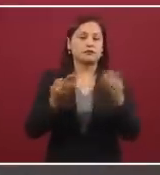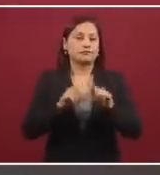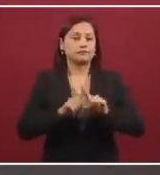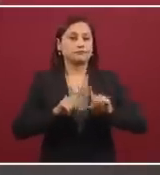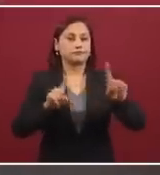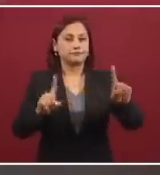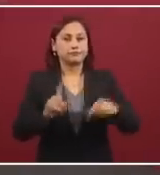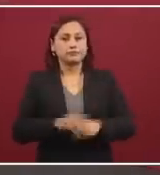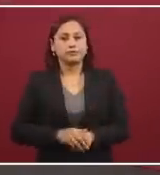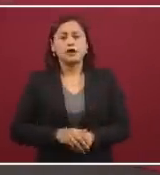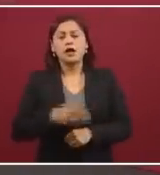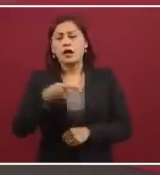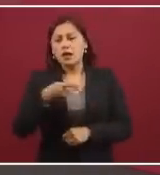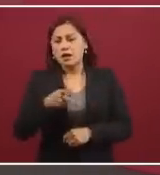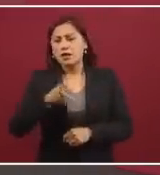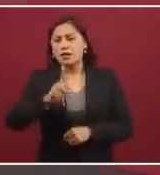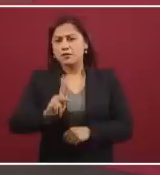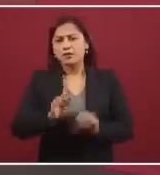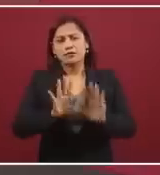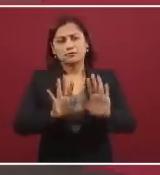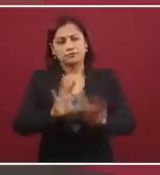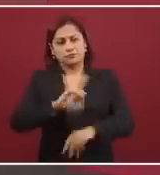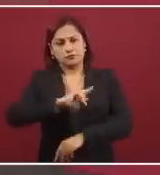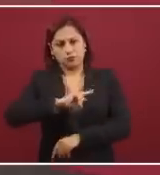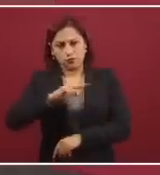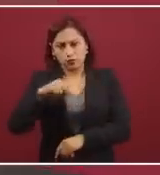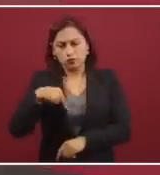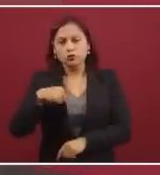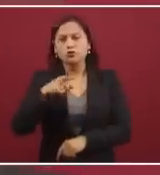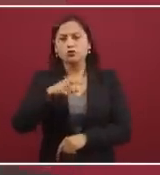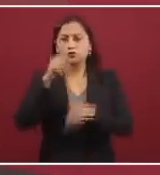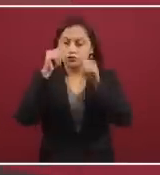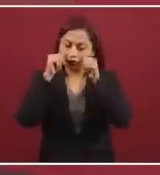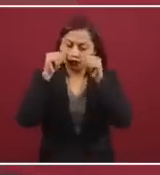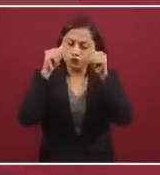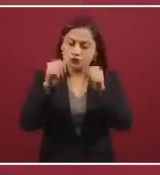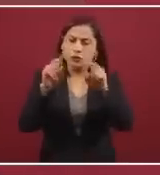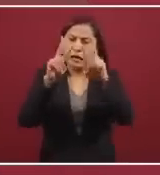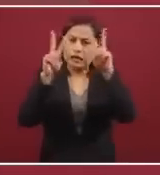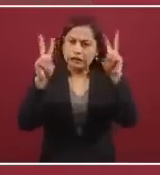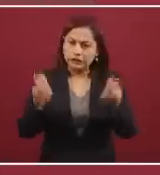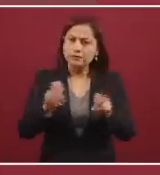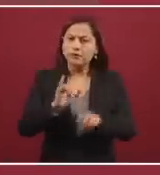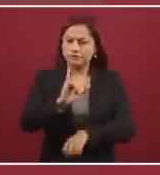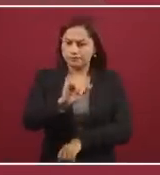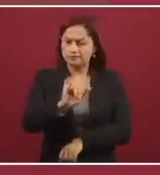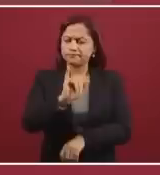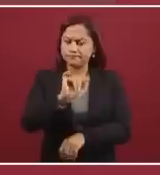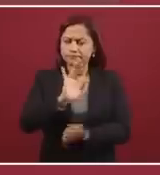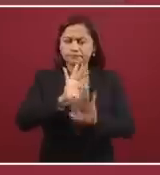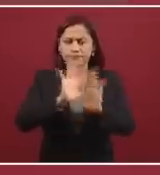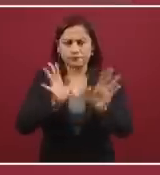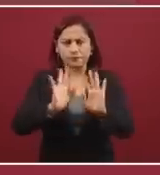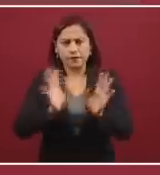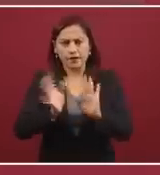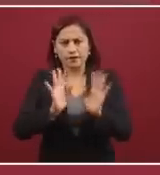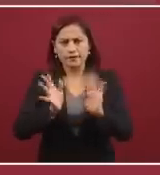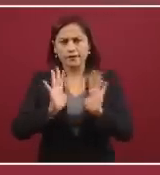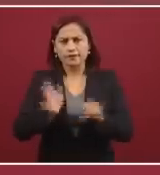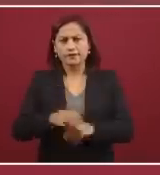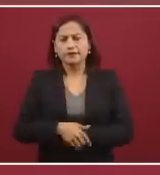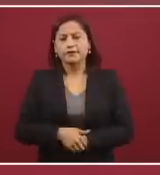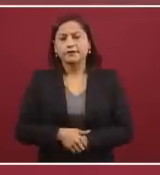nosotros a atender este asunto ya y